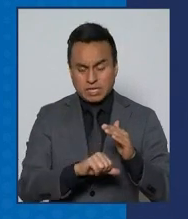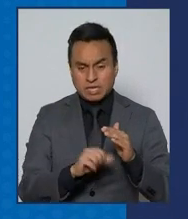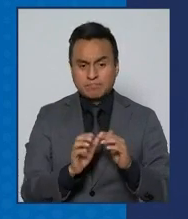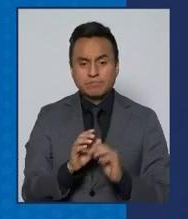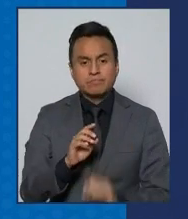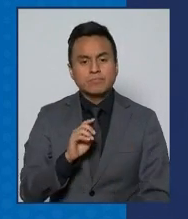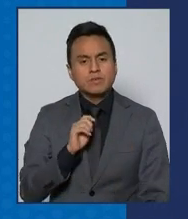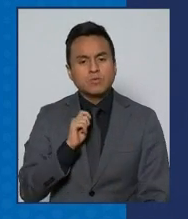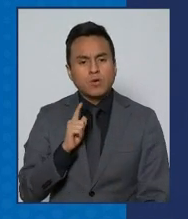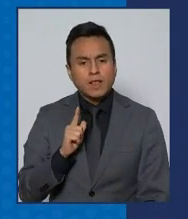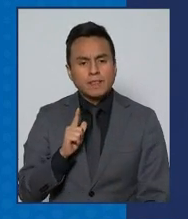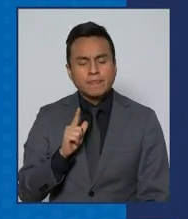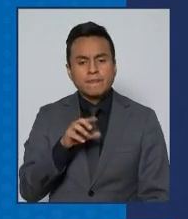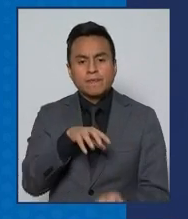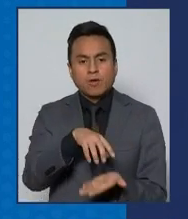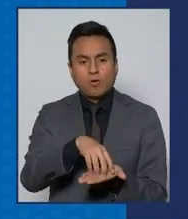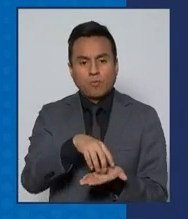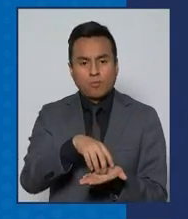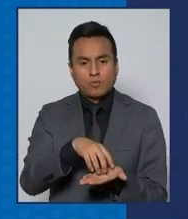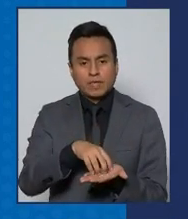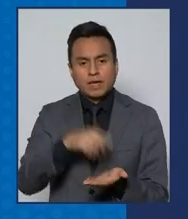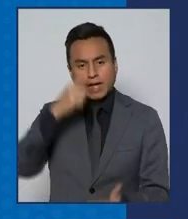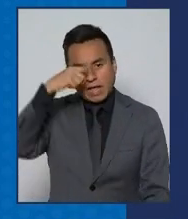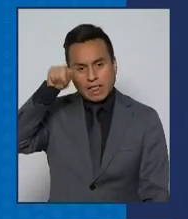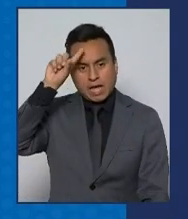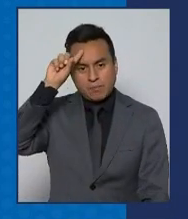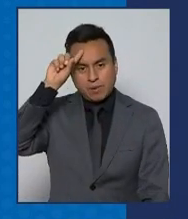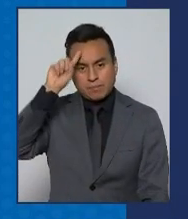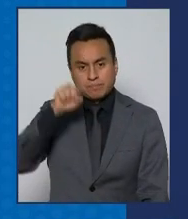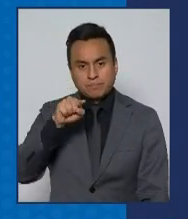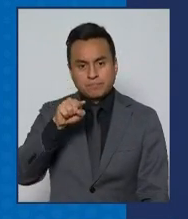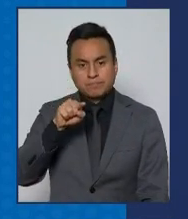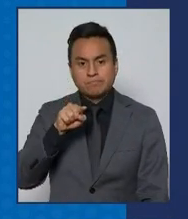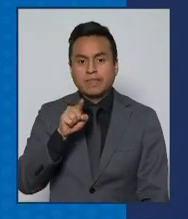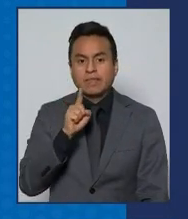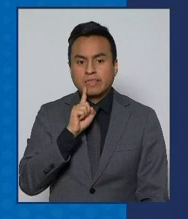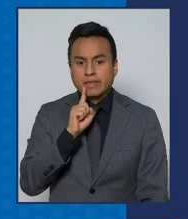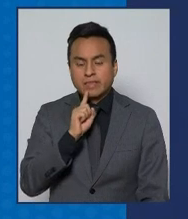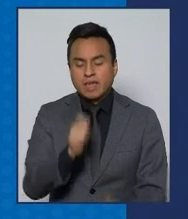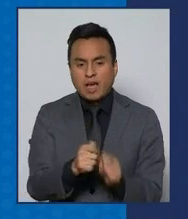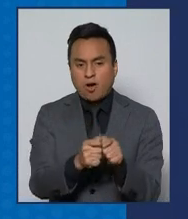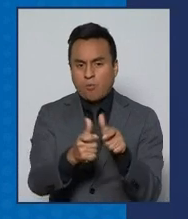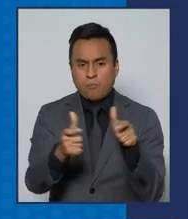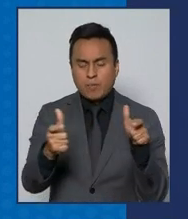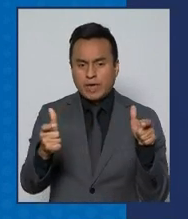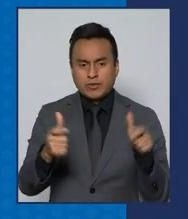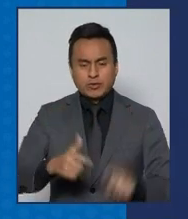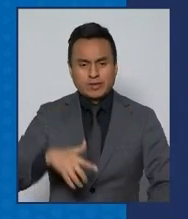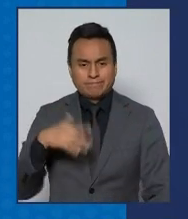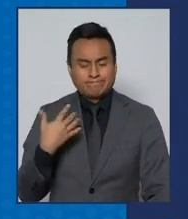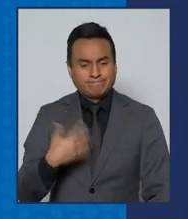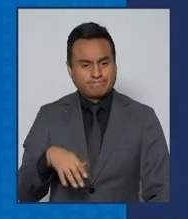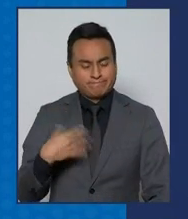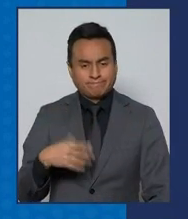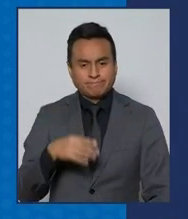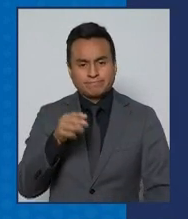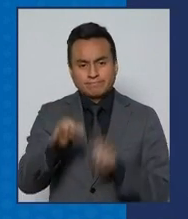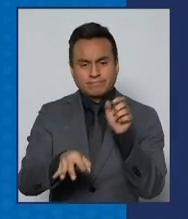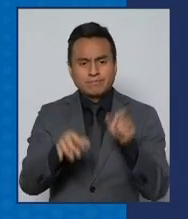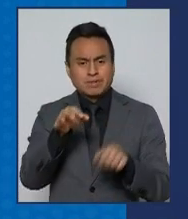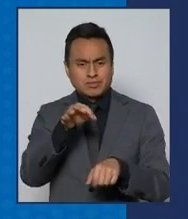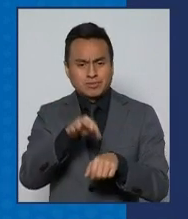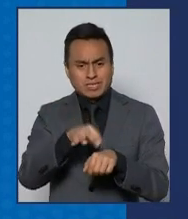Y esta es la comuna de Calama, que ha tenido un aumento muy importante de los casos